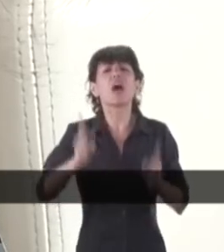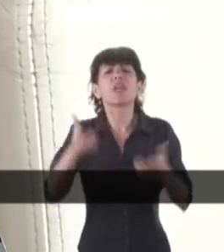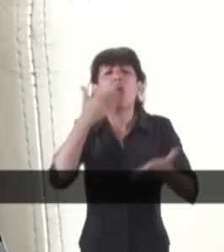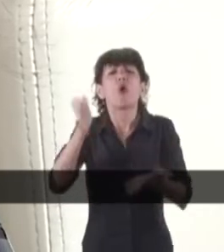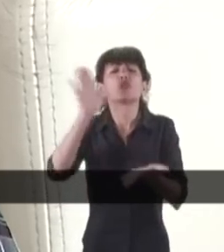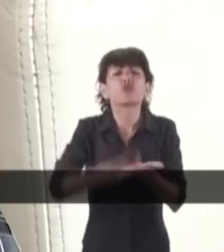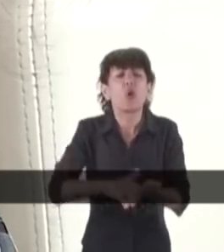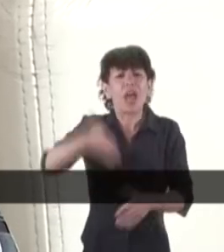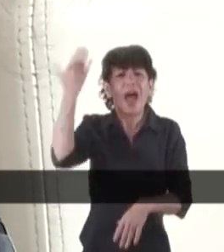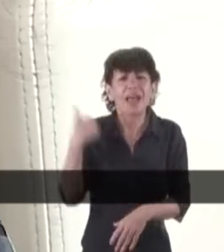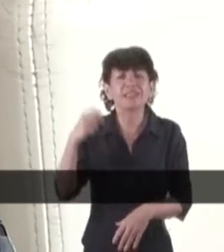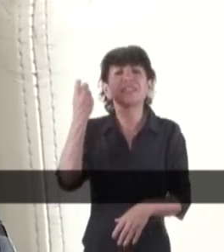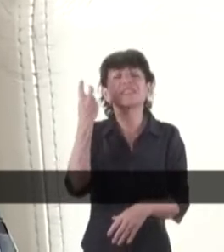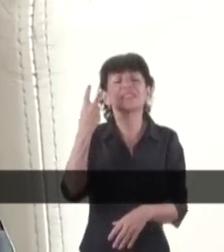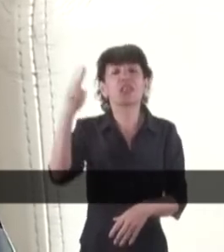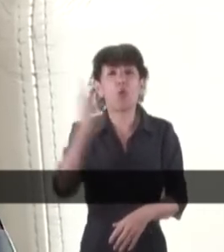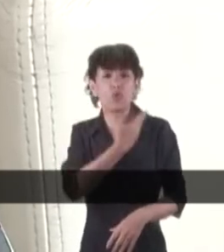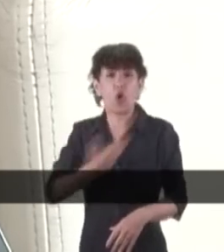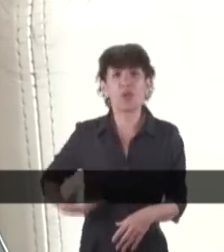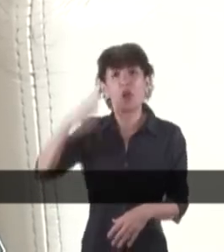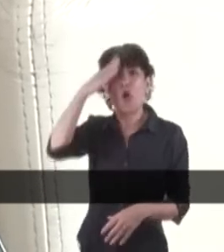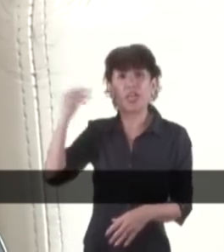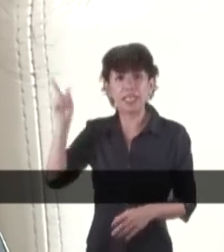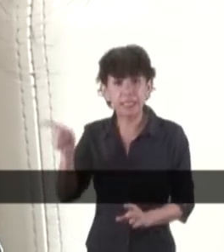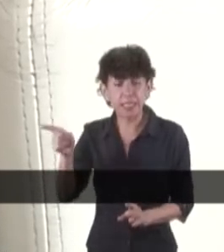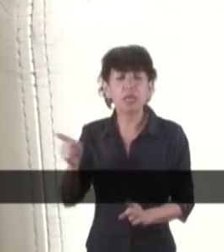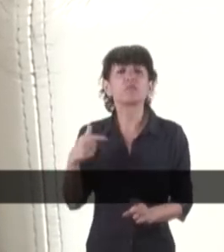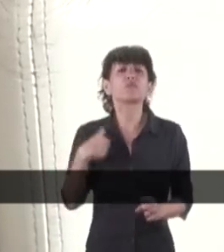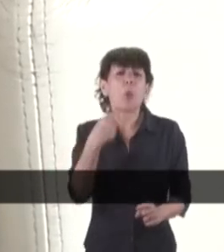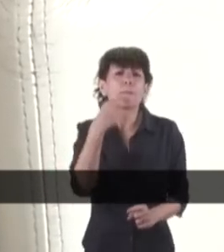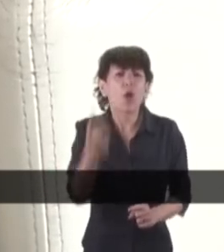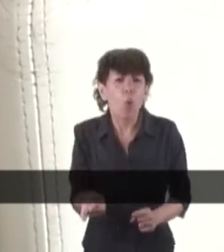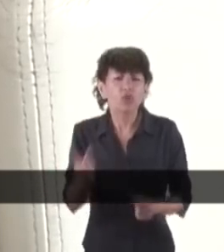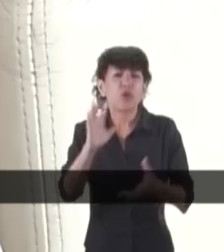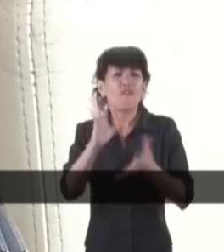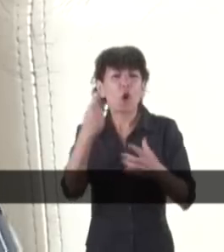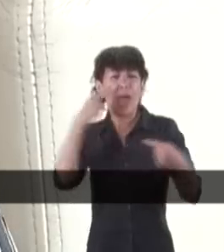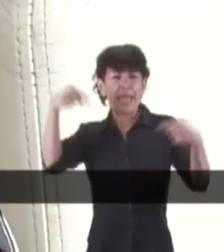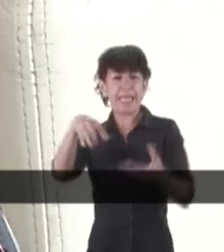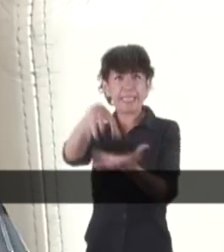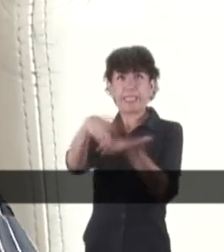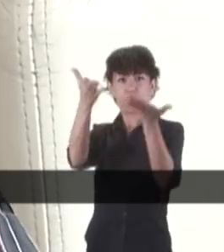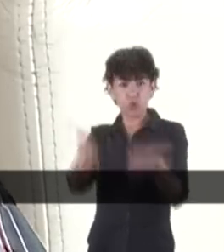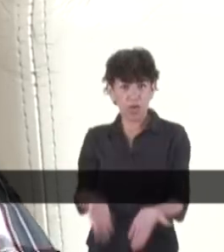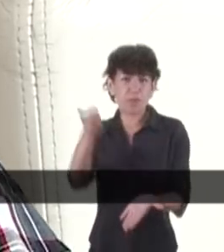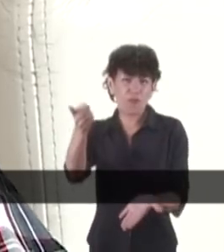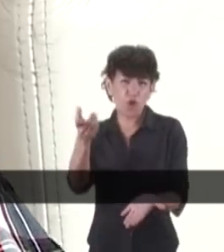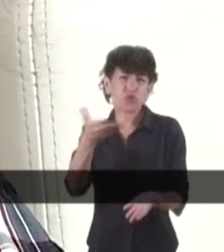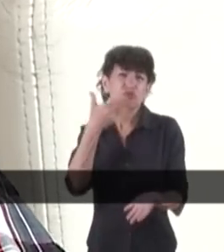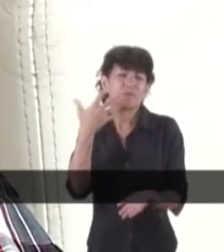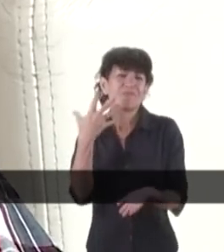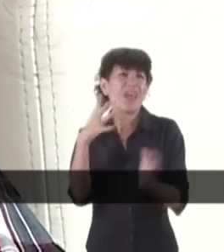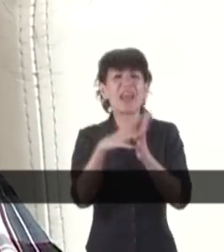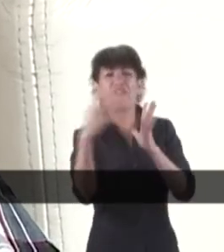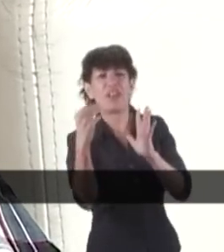Cristina Kirchner. Ahora, mi consulta, que es en carácter institucional, a partir de usted ser la voz del presidente, ¿por qué el